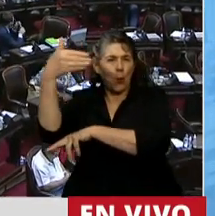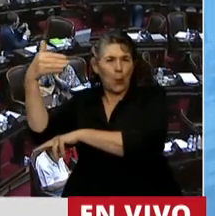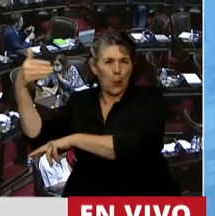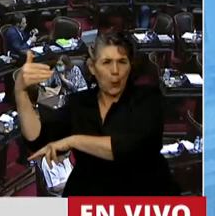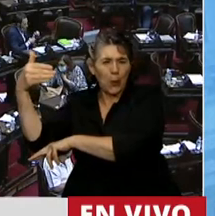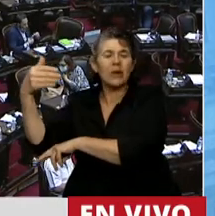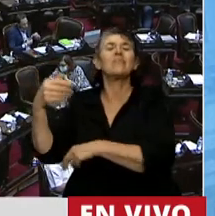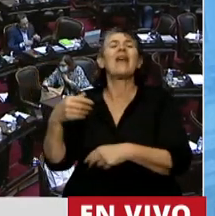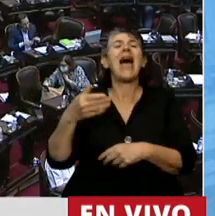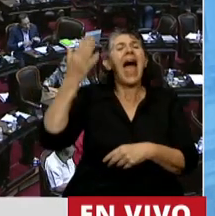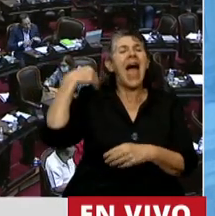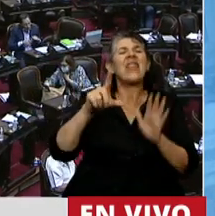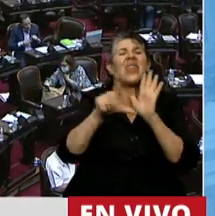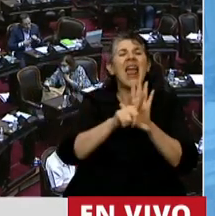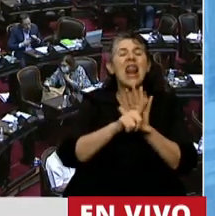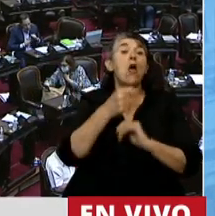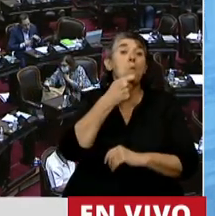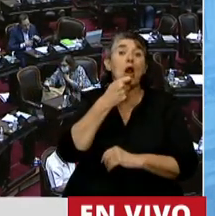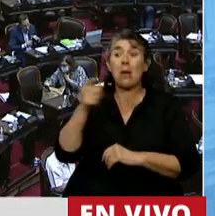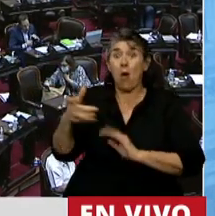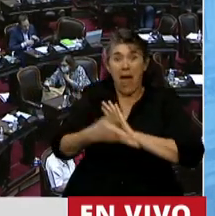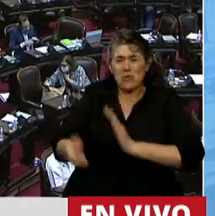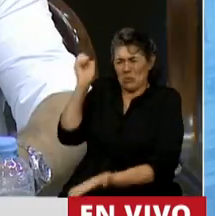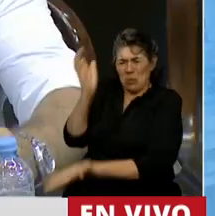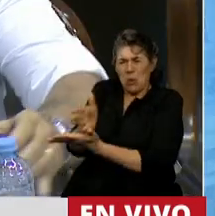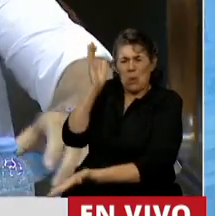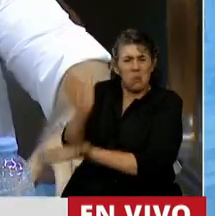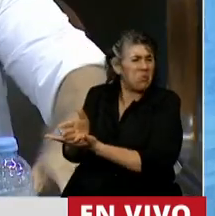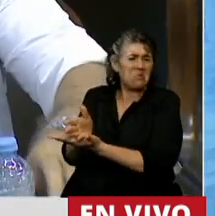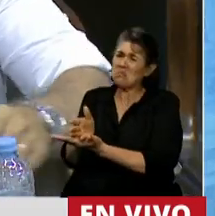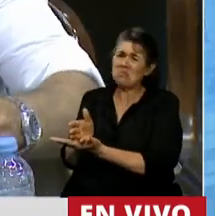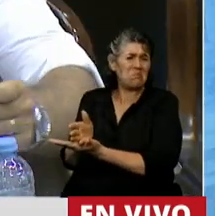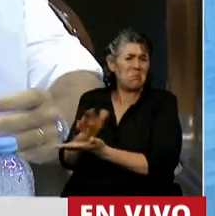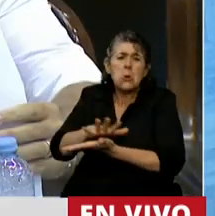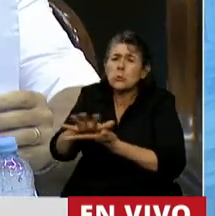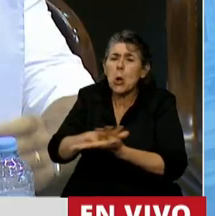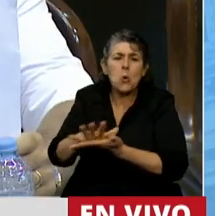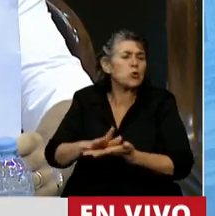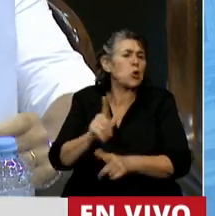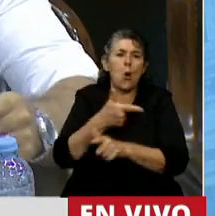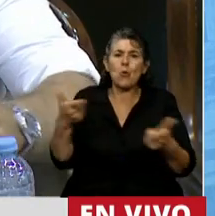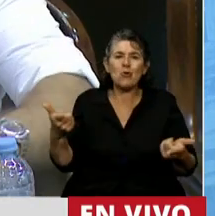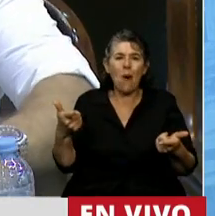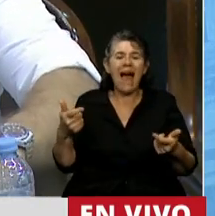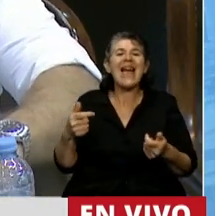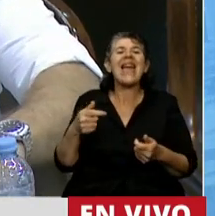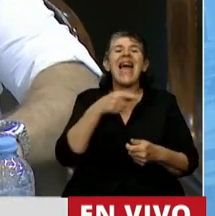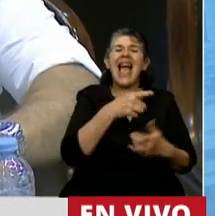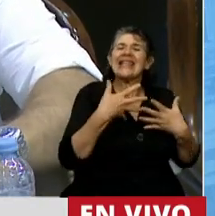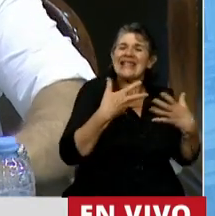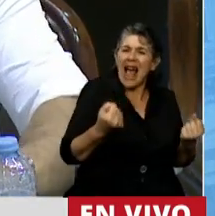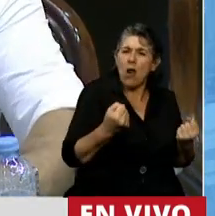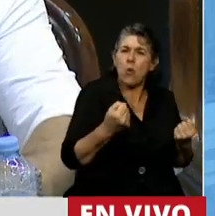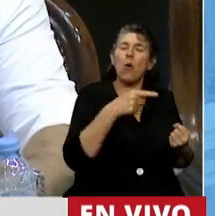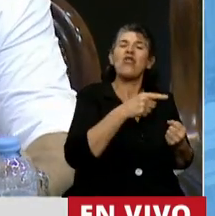absoluto de las leyes restrictivas en todo el mundo. No se puede resolver temas de salud con el derecho penal. El derecho penal